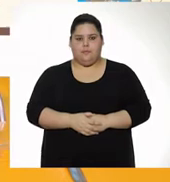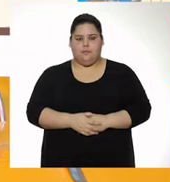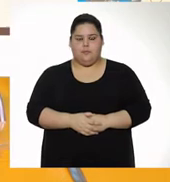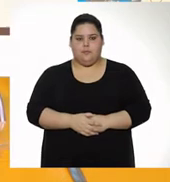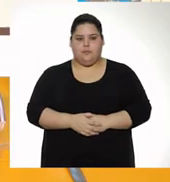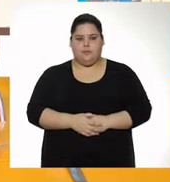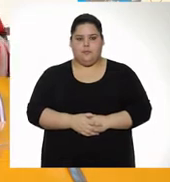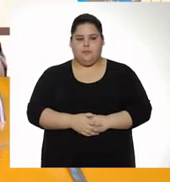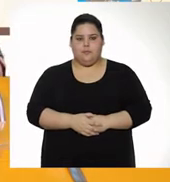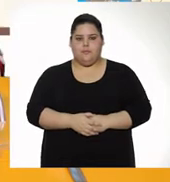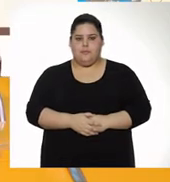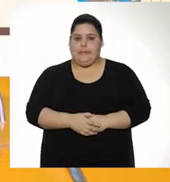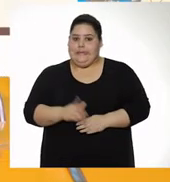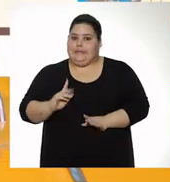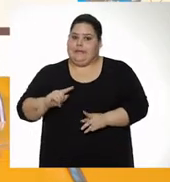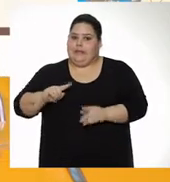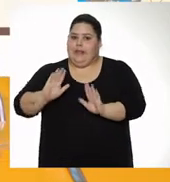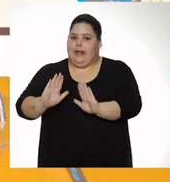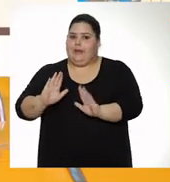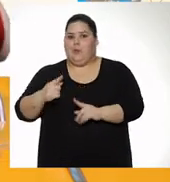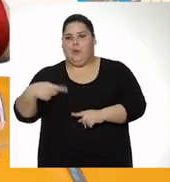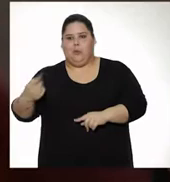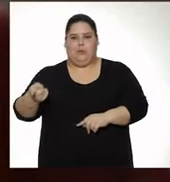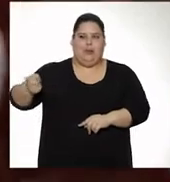Ahí que me van a retar.